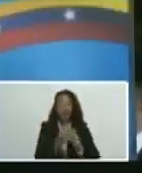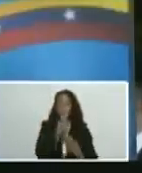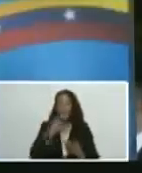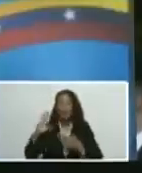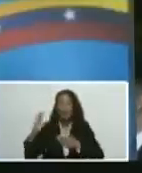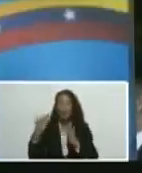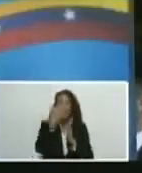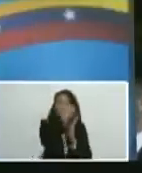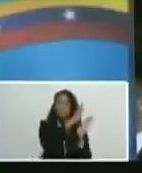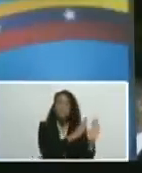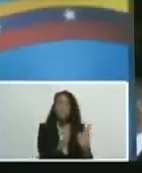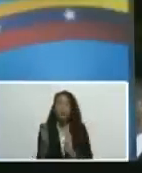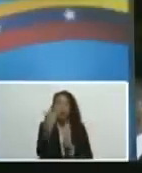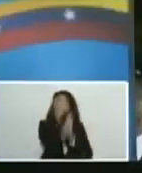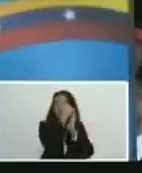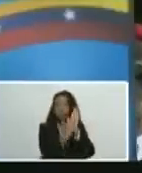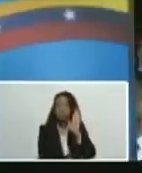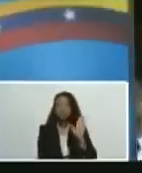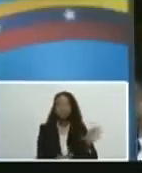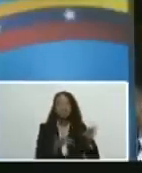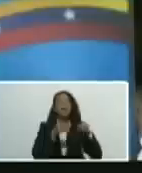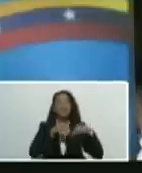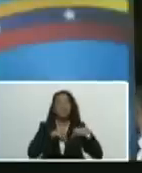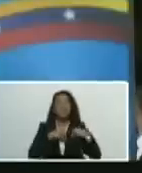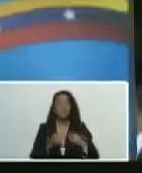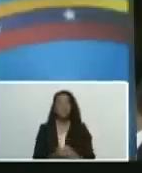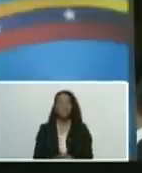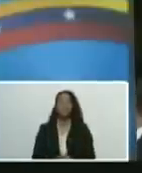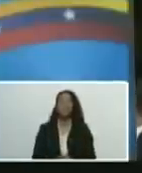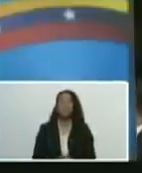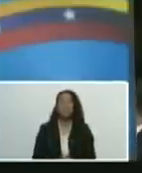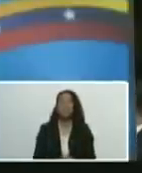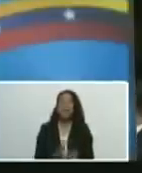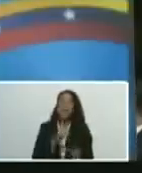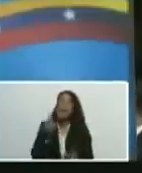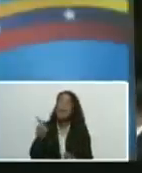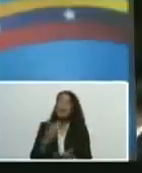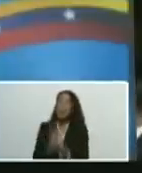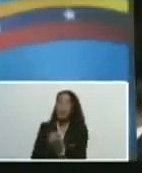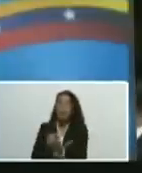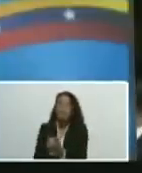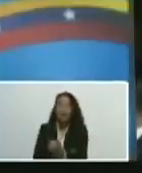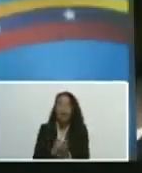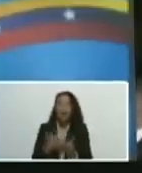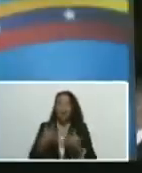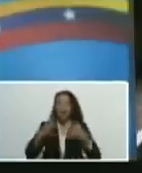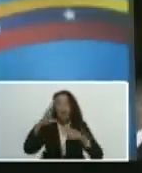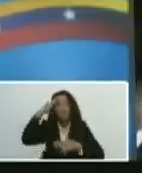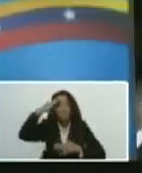los planes que nos hemos trazado. Queridos hermanos, de nuestra